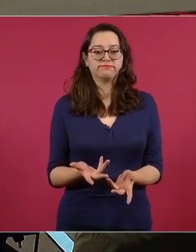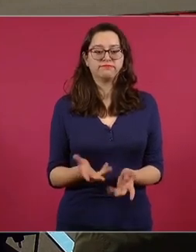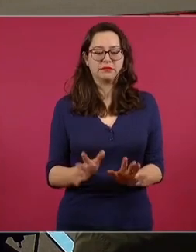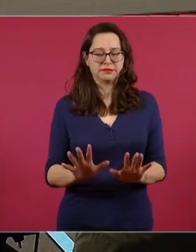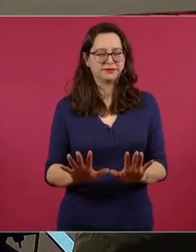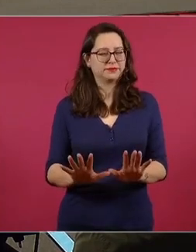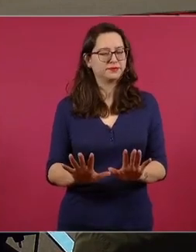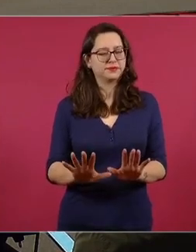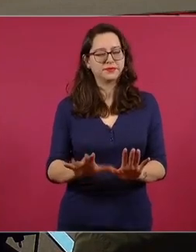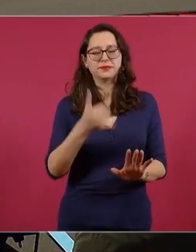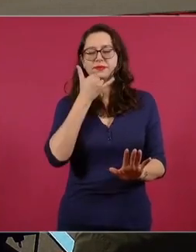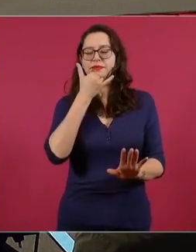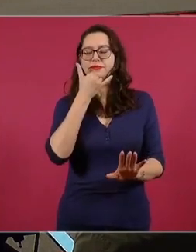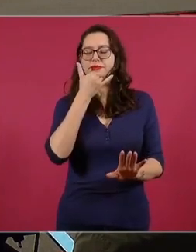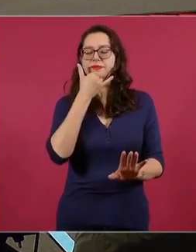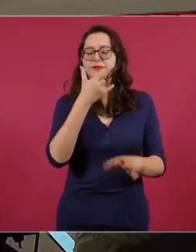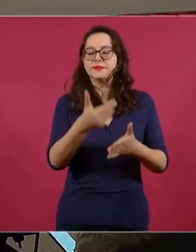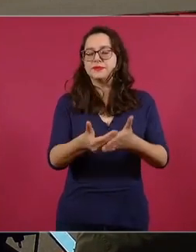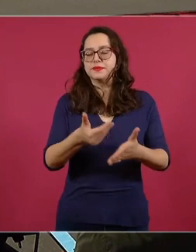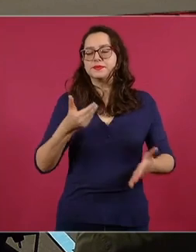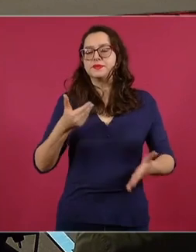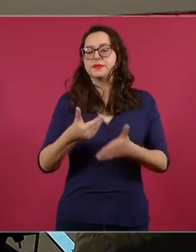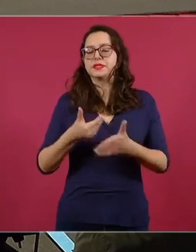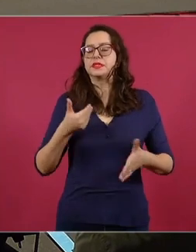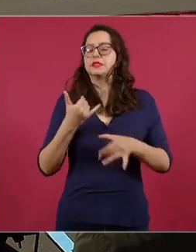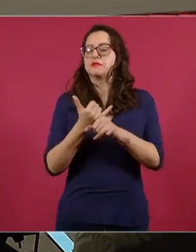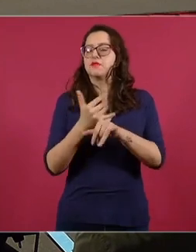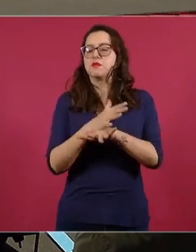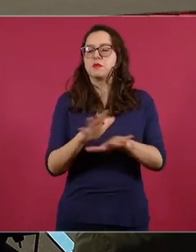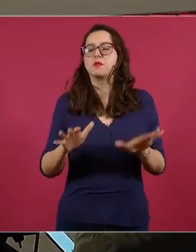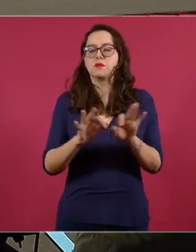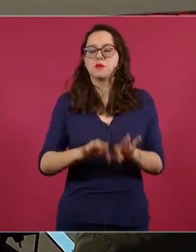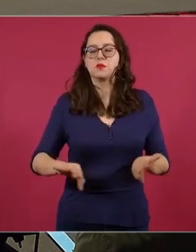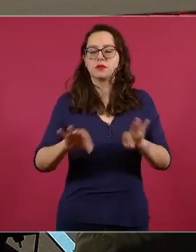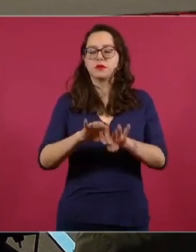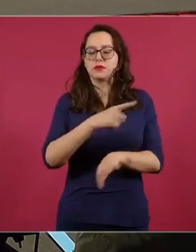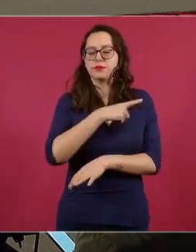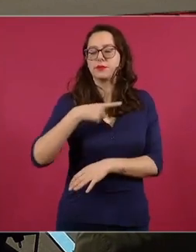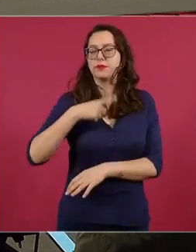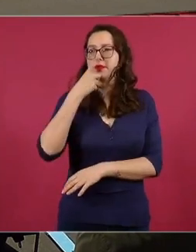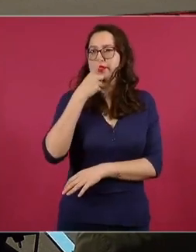antes de esto quiero reiterar algo que ya se informó, que es